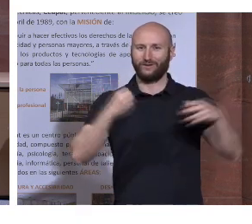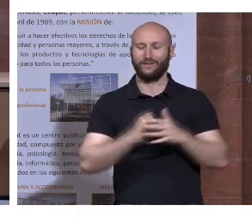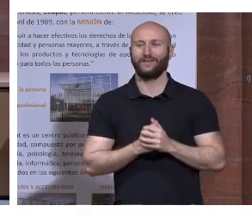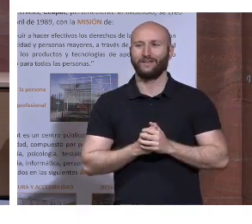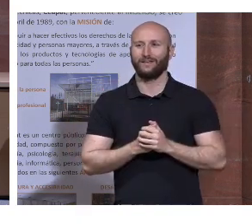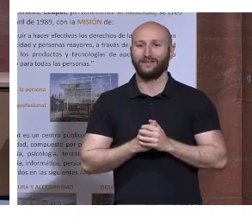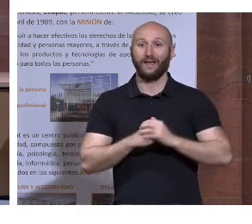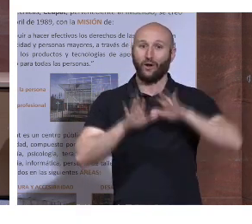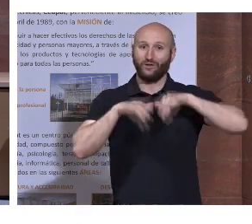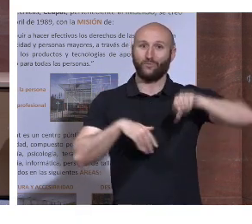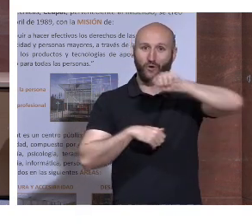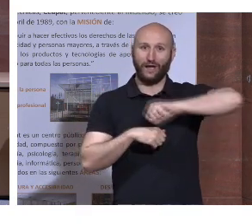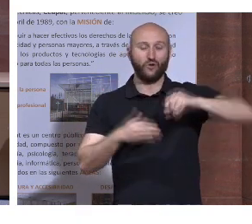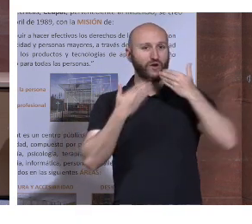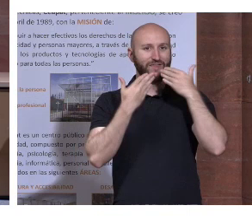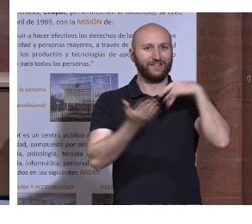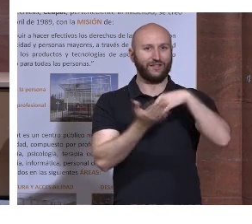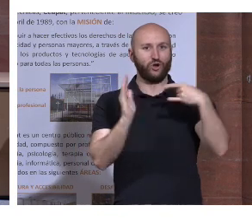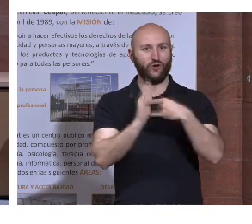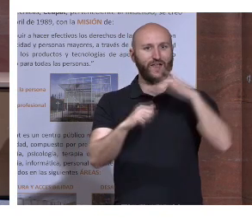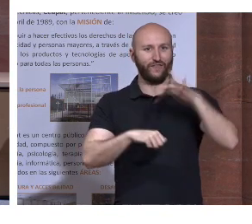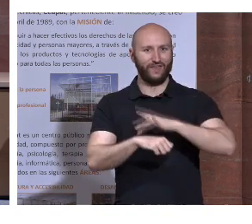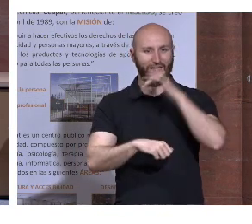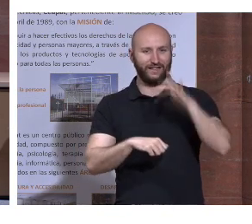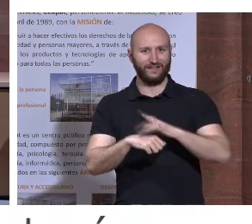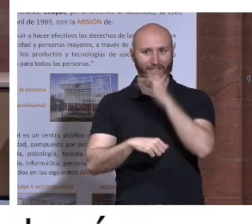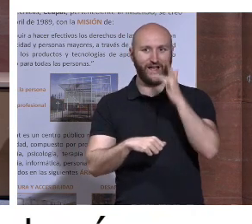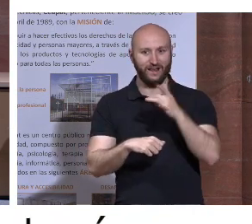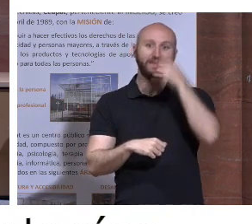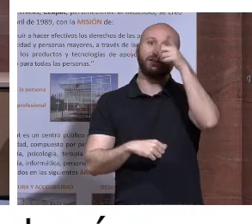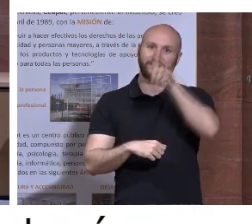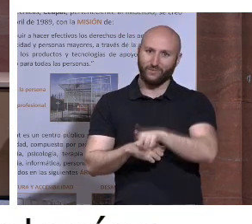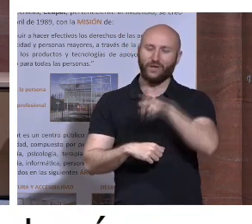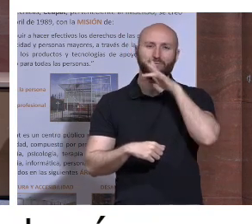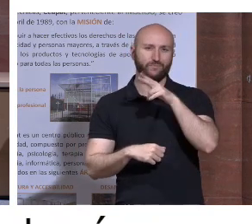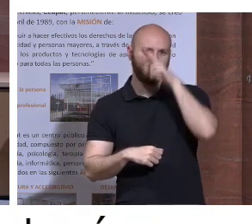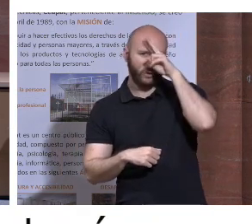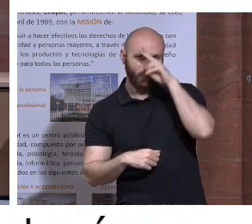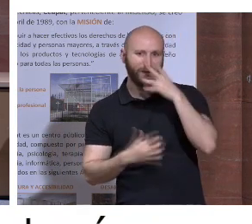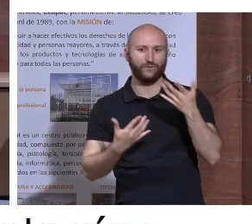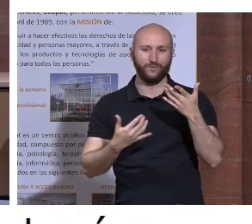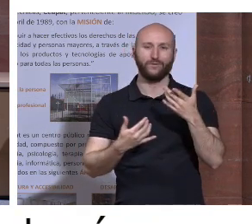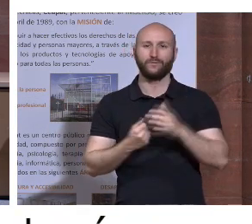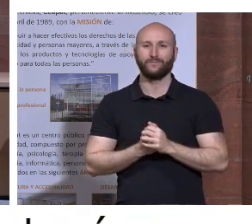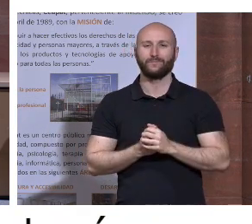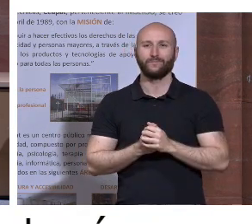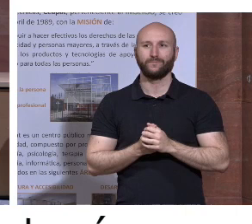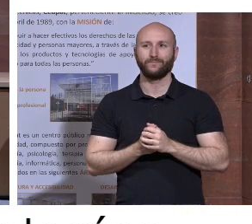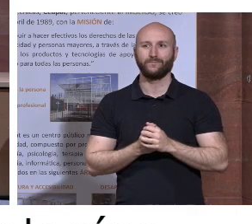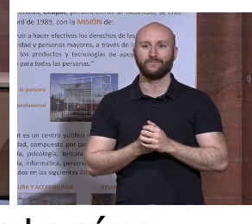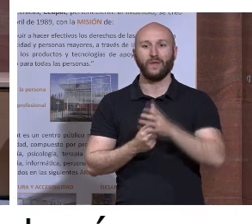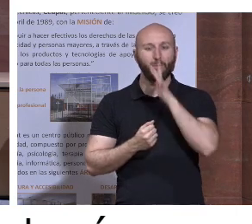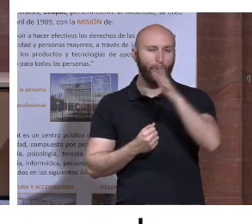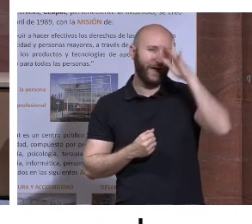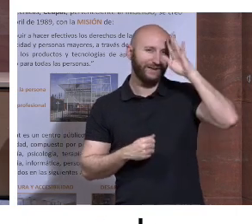en los últimos años, con las tecnologías digitales, pues también se preocuparon por hacer la televisión